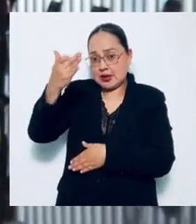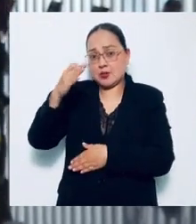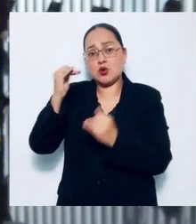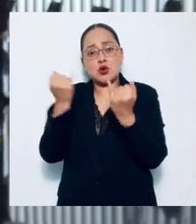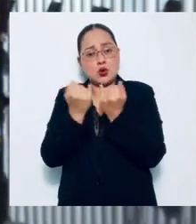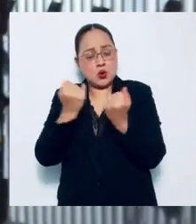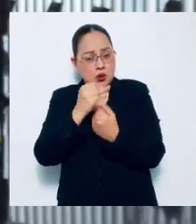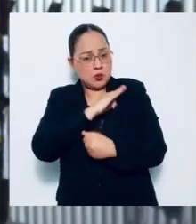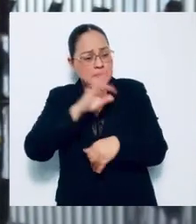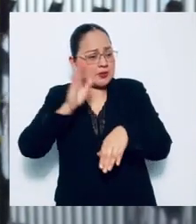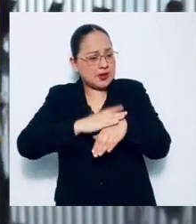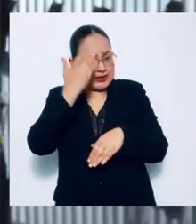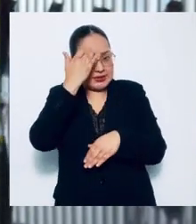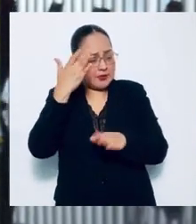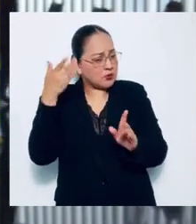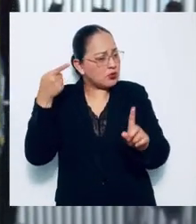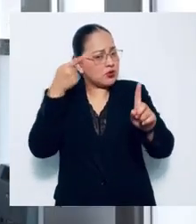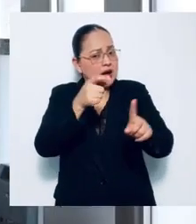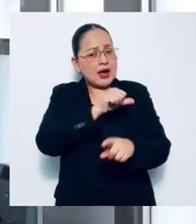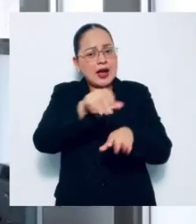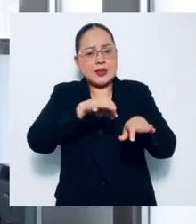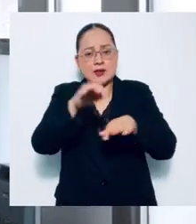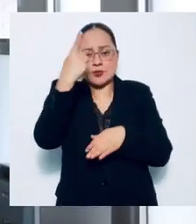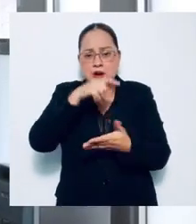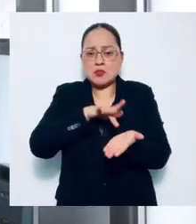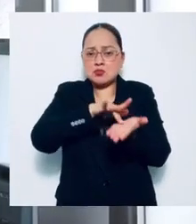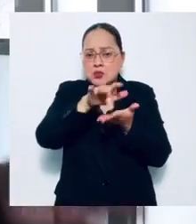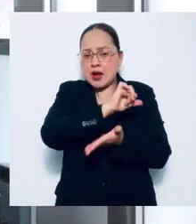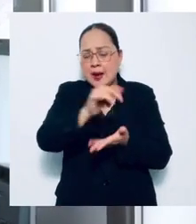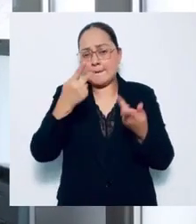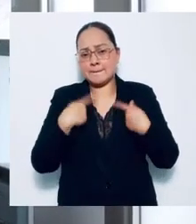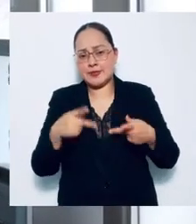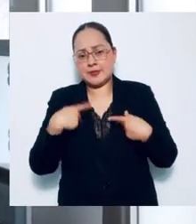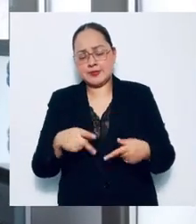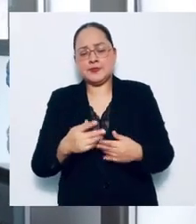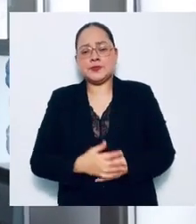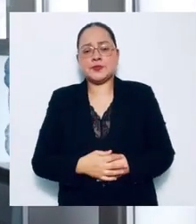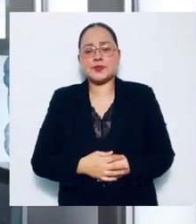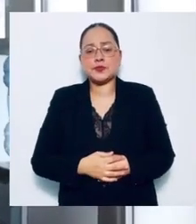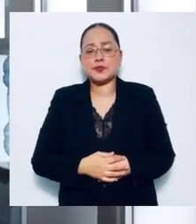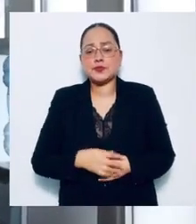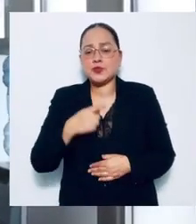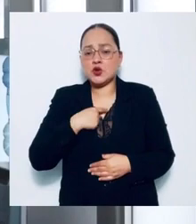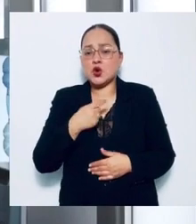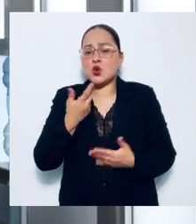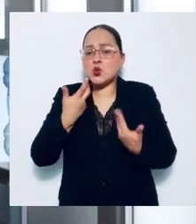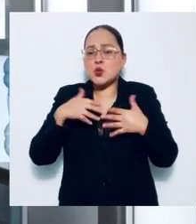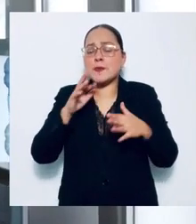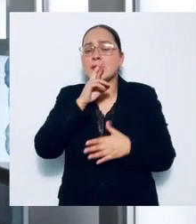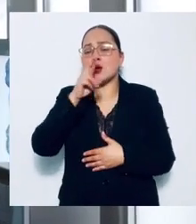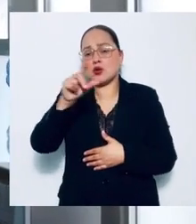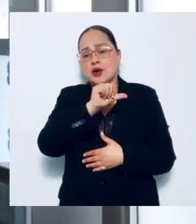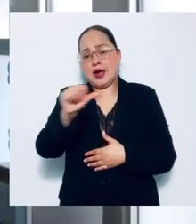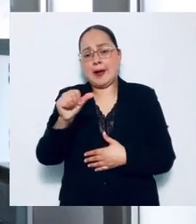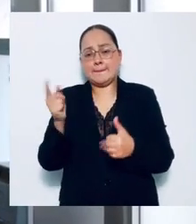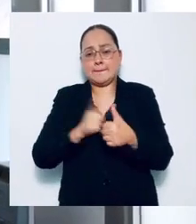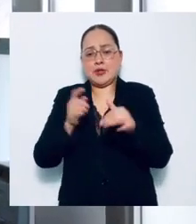también trabajo para el bien del prójimo, para el bien de los demás. Mejoraría la